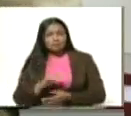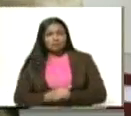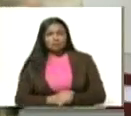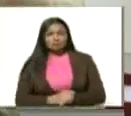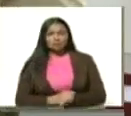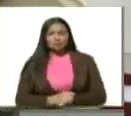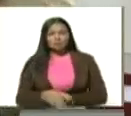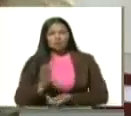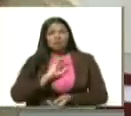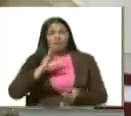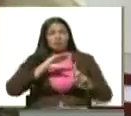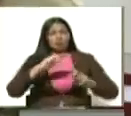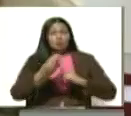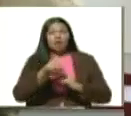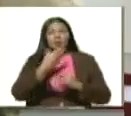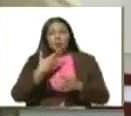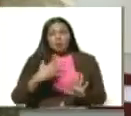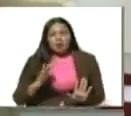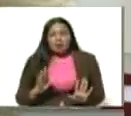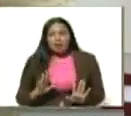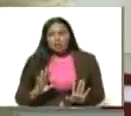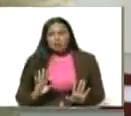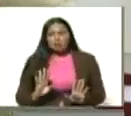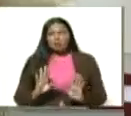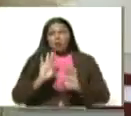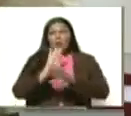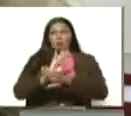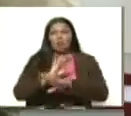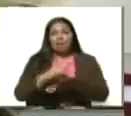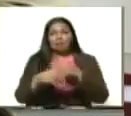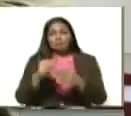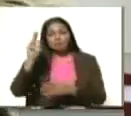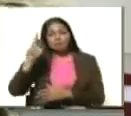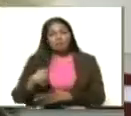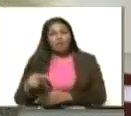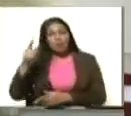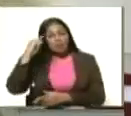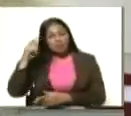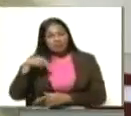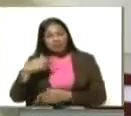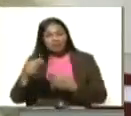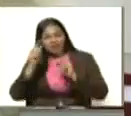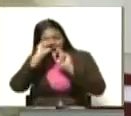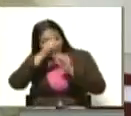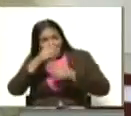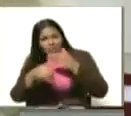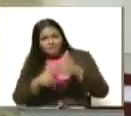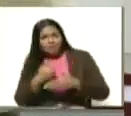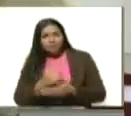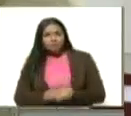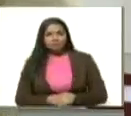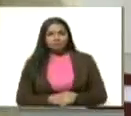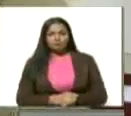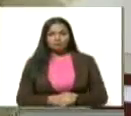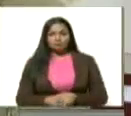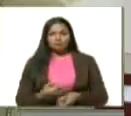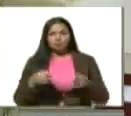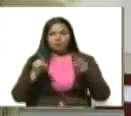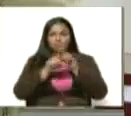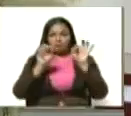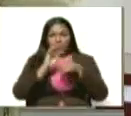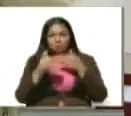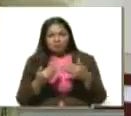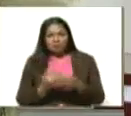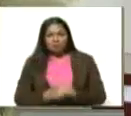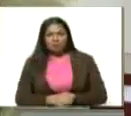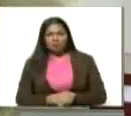una cultura, bueno, conservadora, que día a día se va reconociendo más a sí misma, pero hay que dar esos debates.